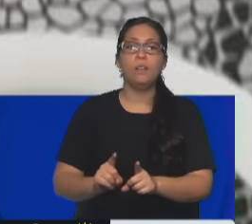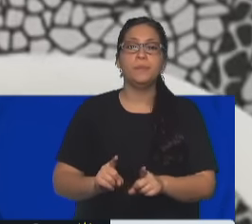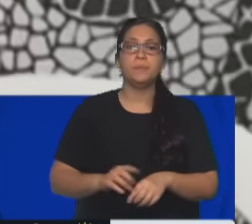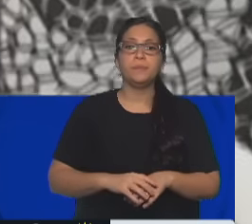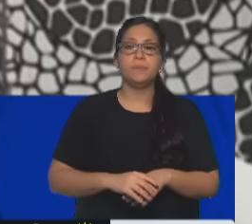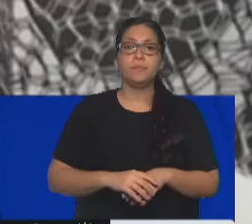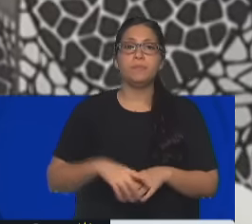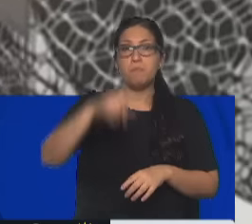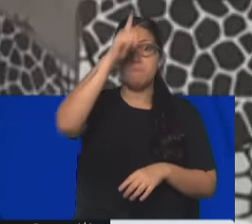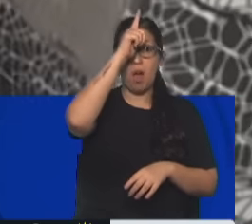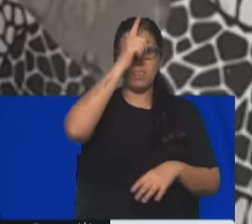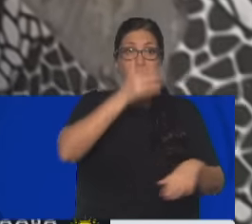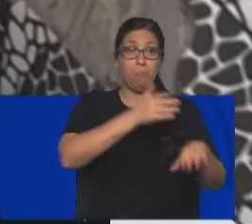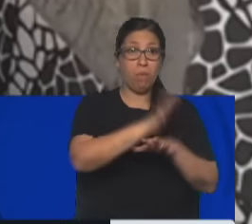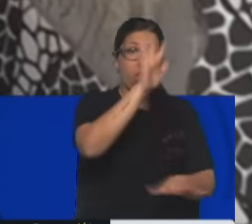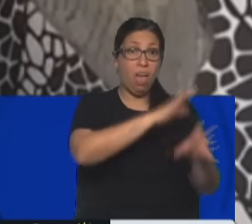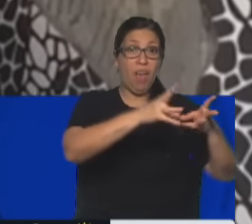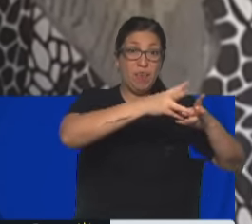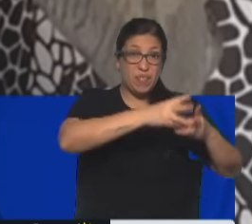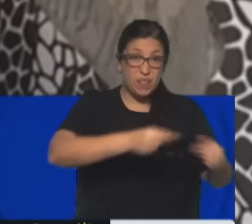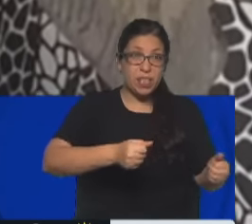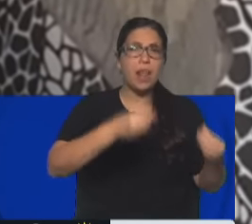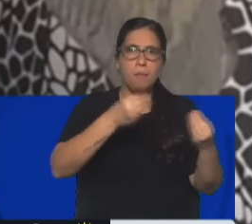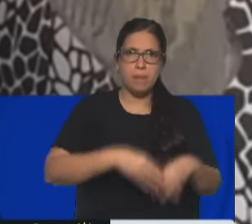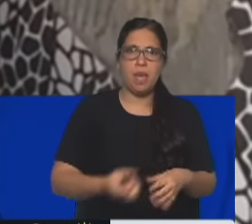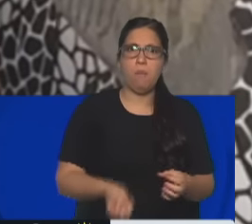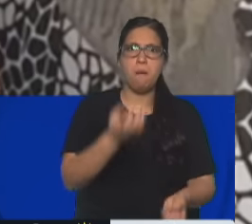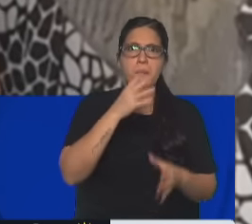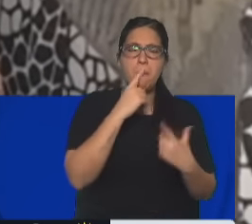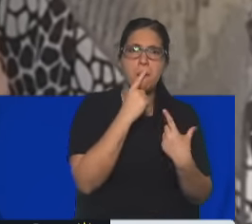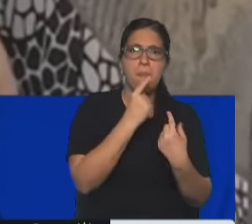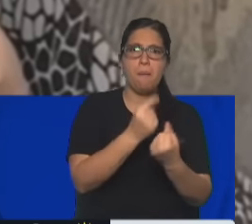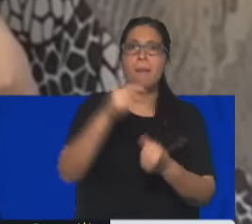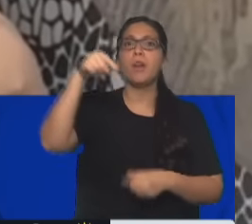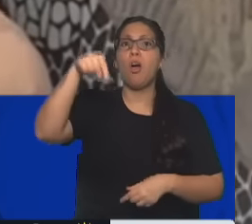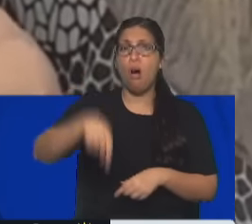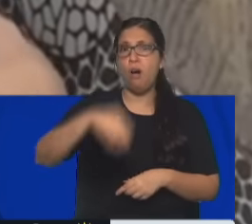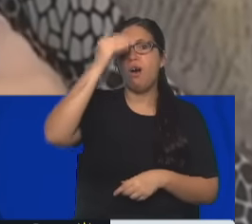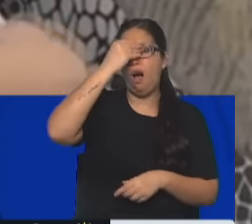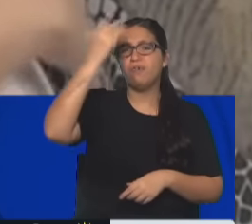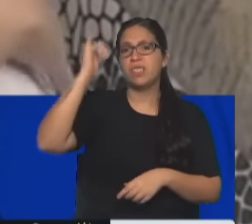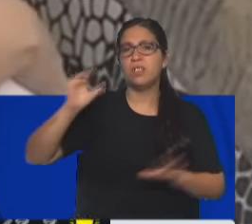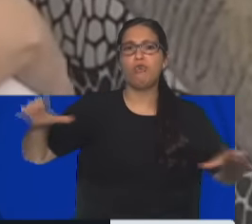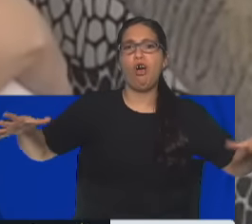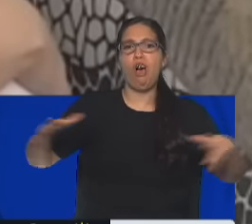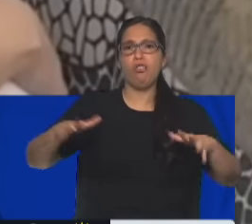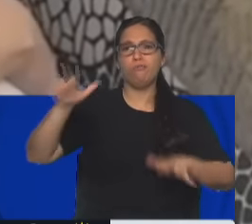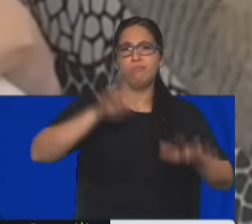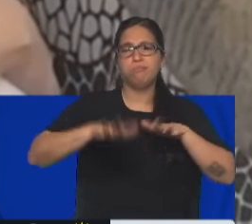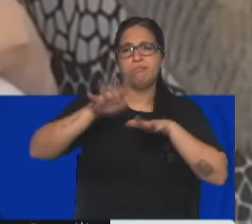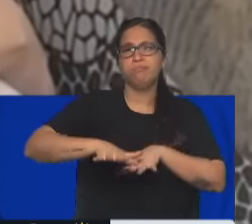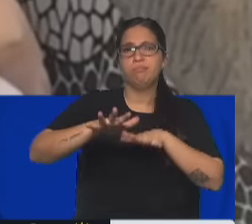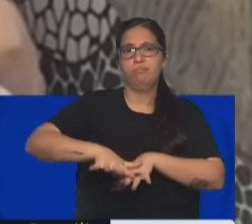este operativo, ¿no? Pero sobre todo el día de hoy hubo una manifestación de protesta por el operativo ordenado por el